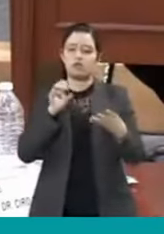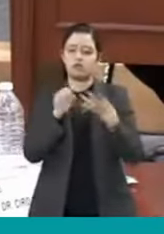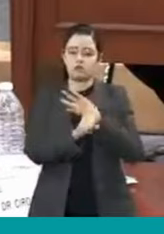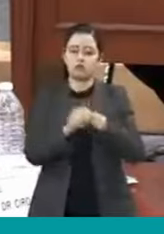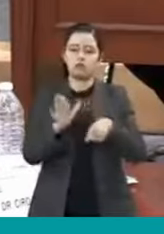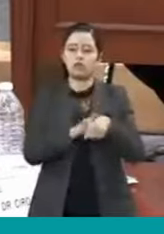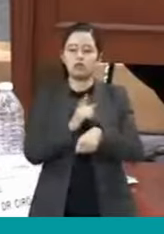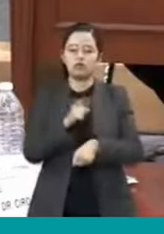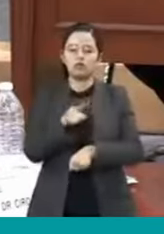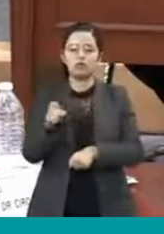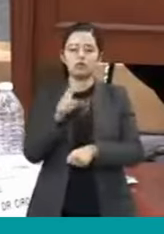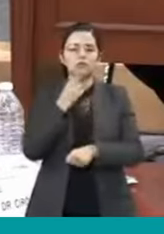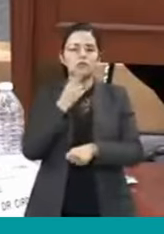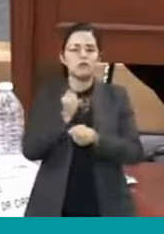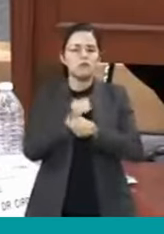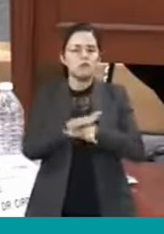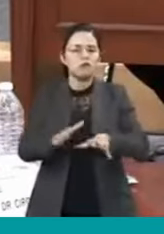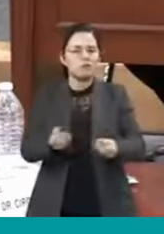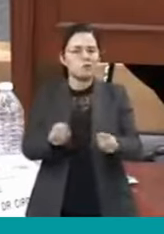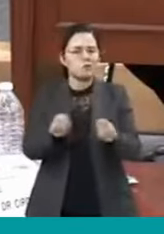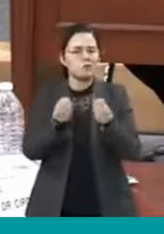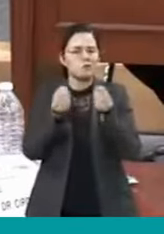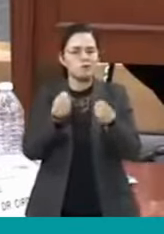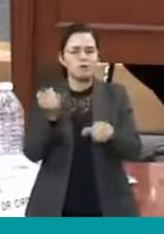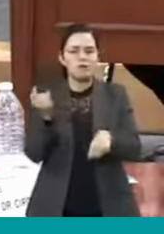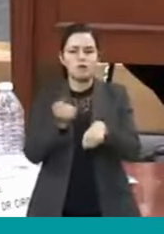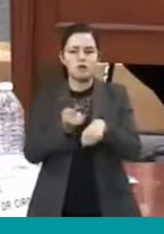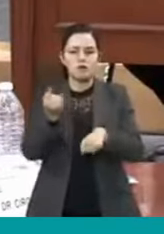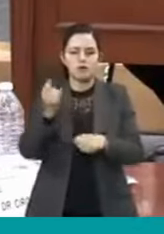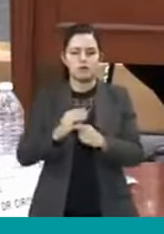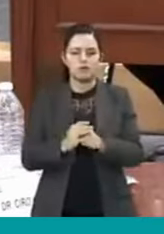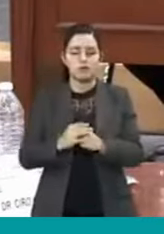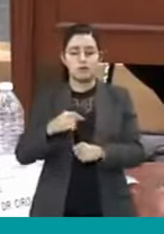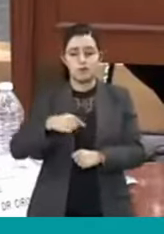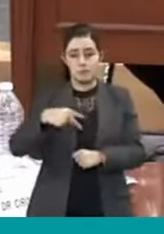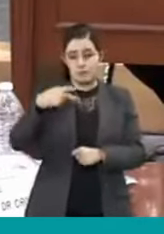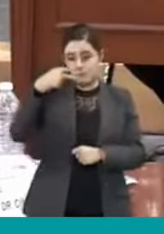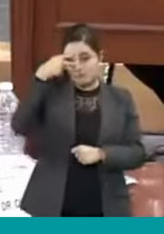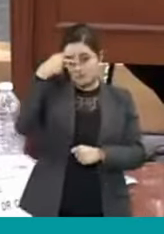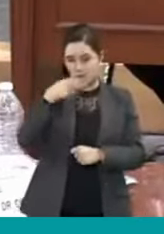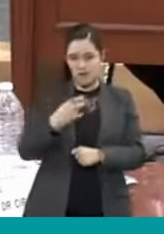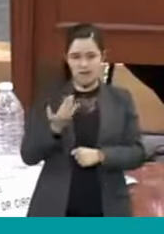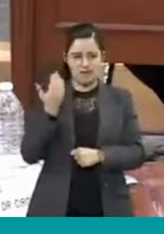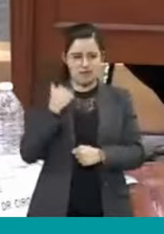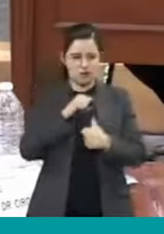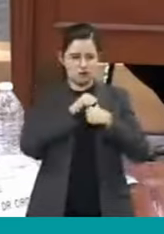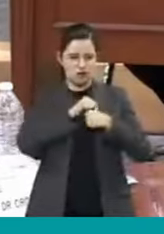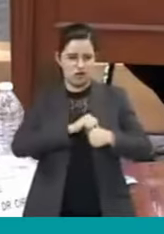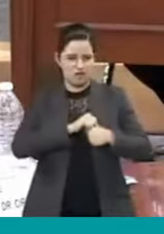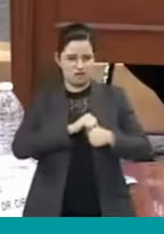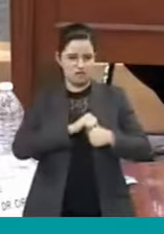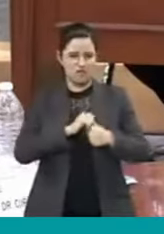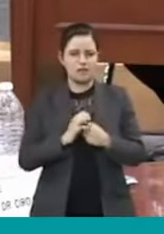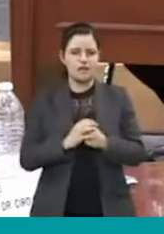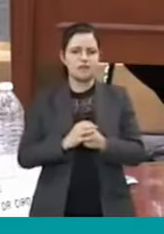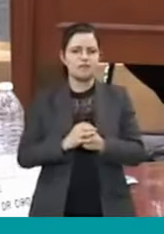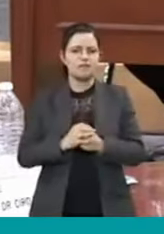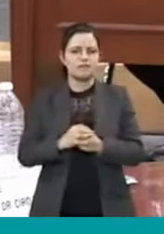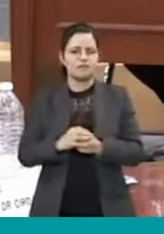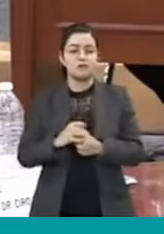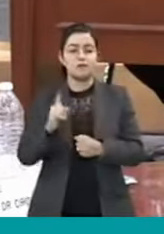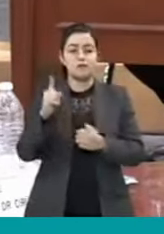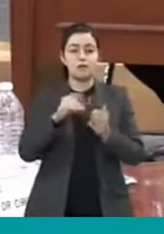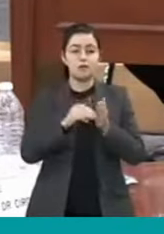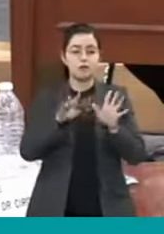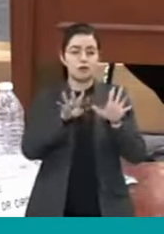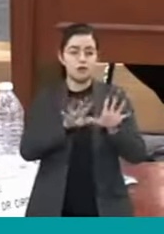del padrón electoral en el México autoritario de viejo cuño en el siglo XX antes del IFE y